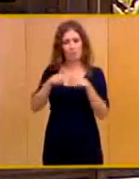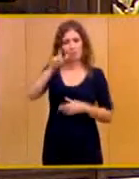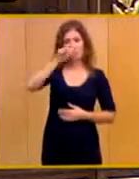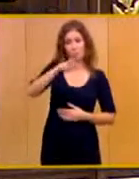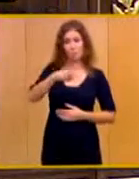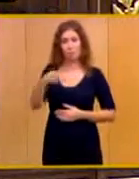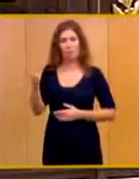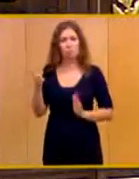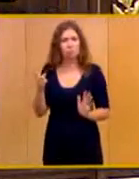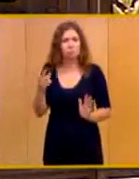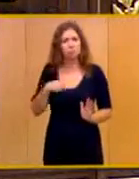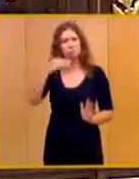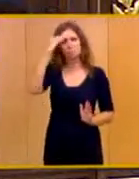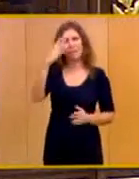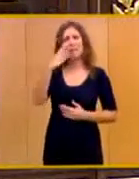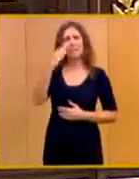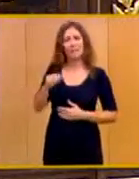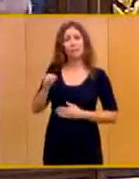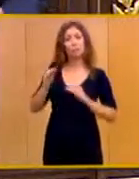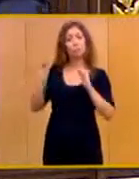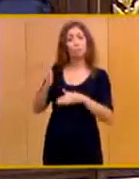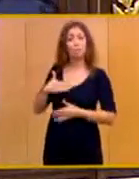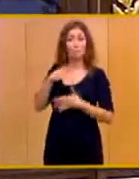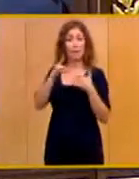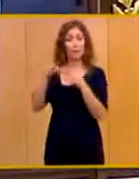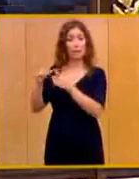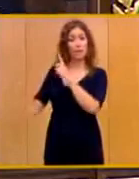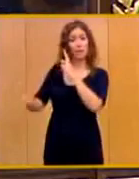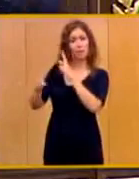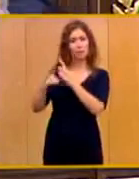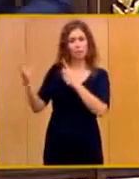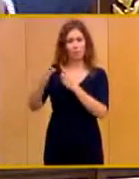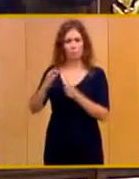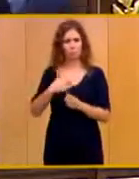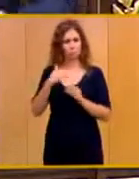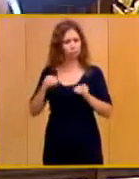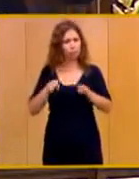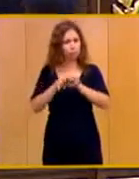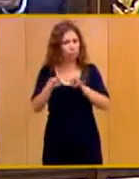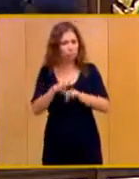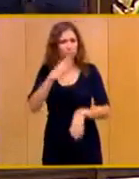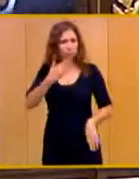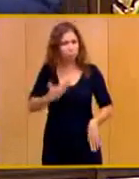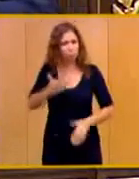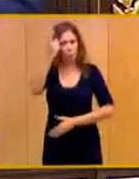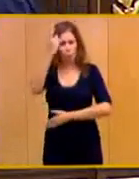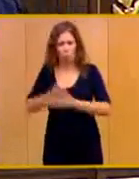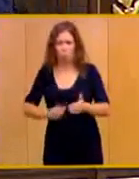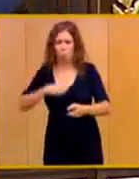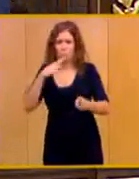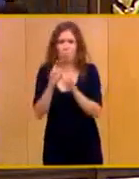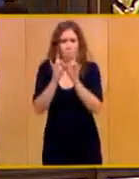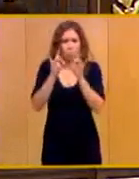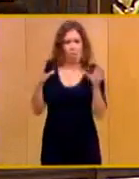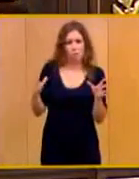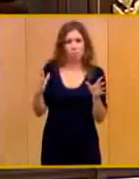entenderían que el líder de la oposición, además de ejercer la crítica descalificatoria, dura, contundente, si es que se puede